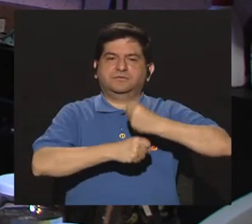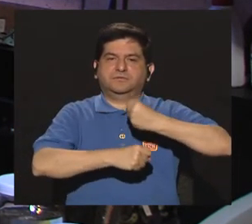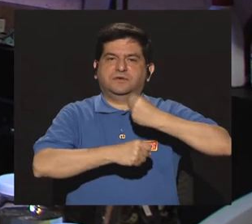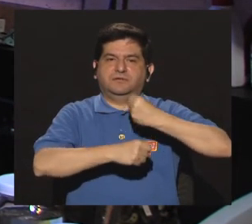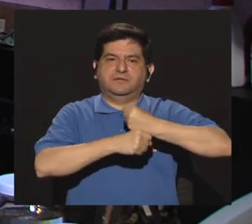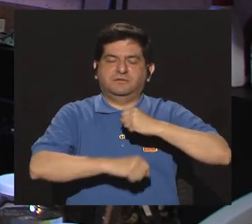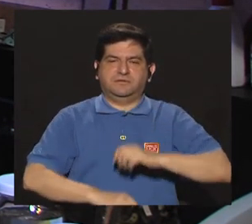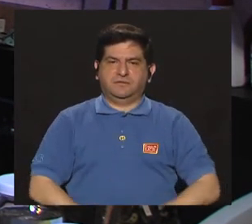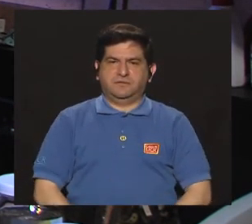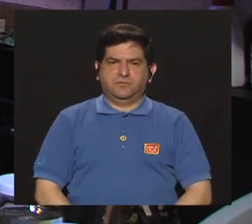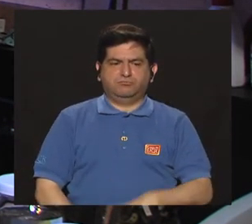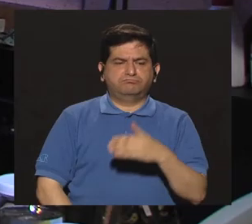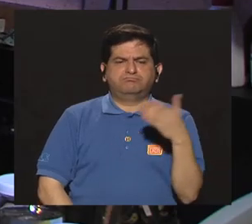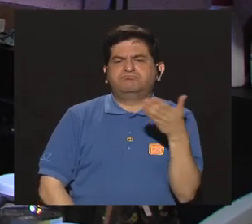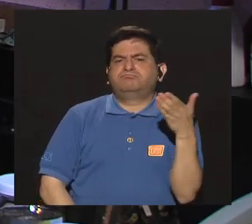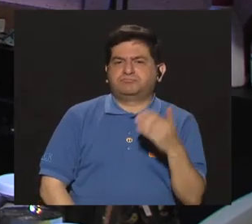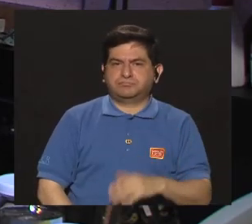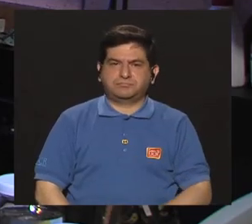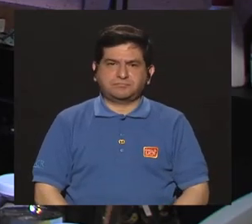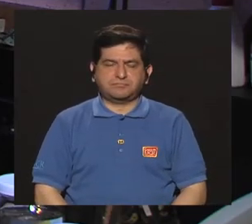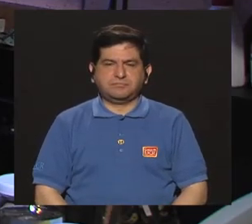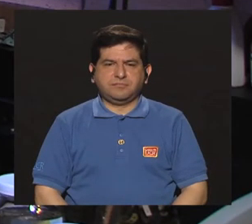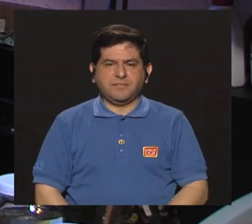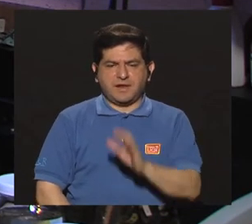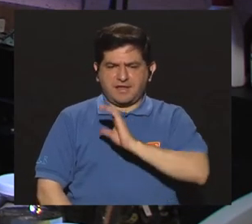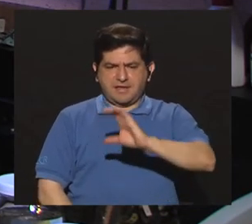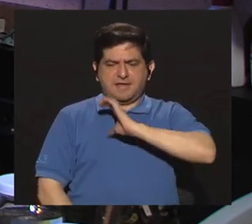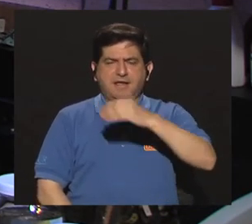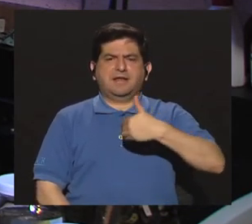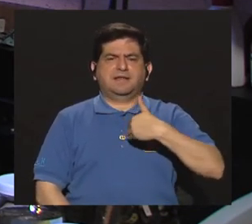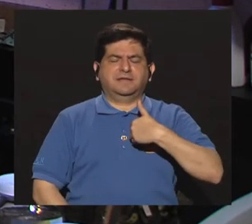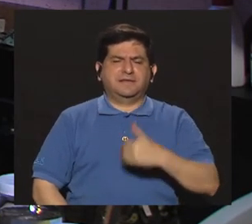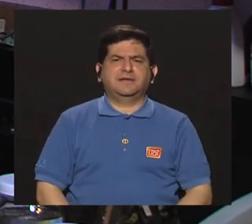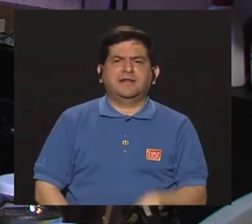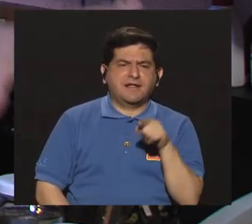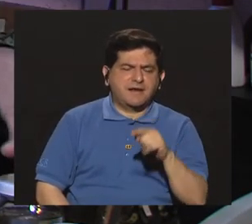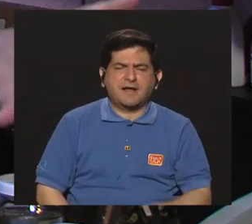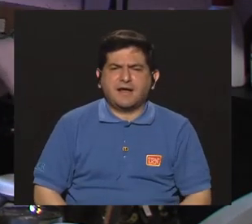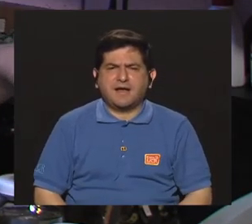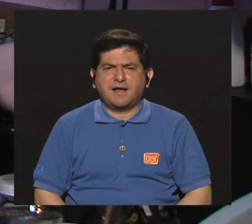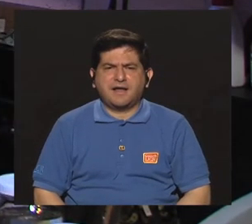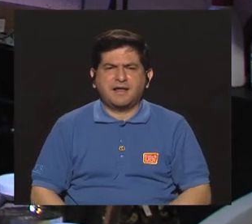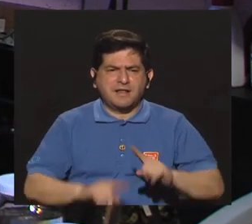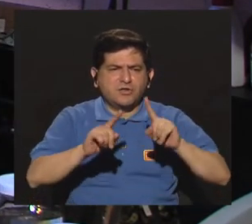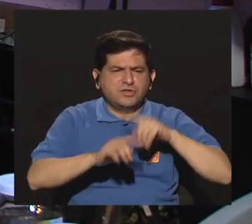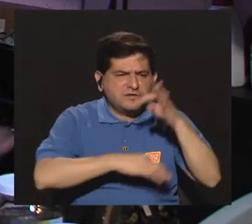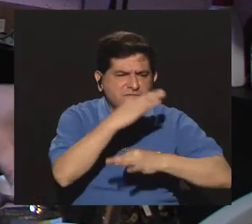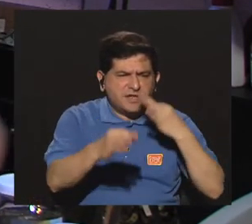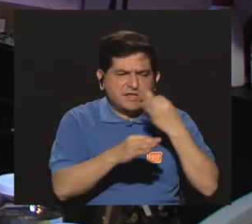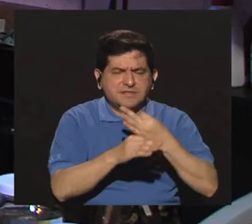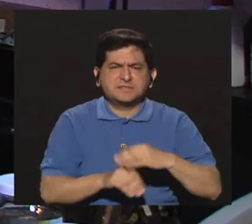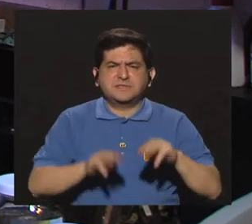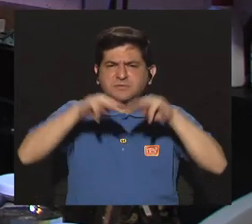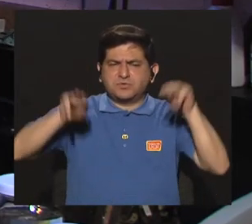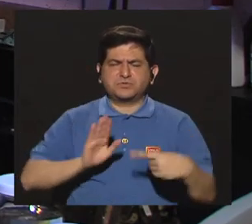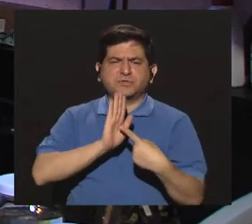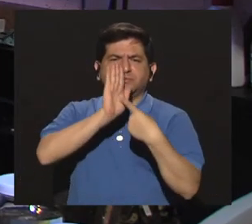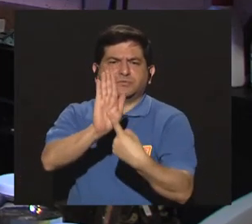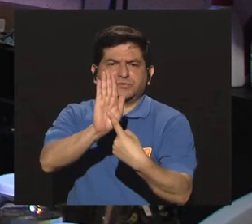de en qué en qué calidad tienen las poblaciones que representamos aquí en el museo